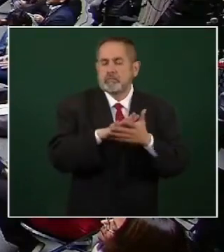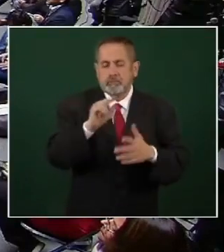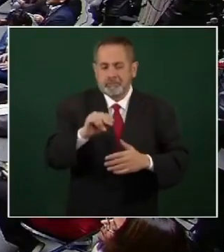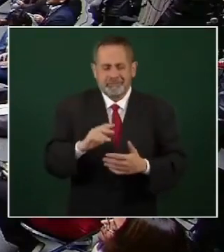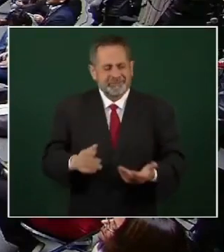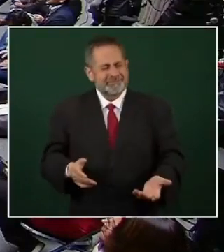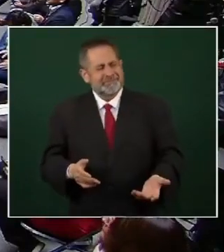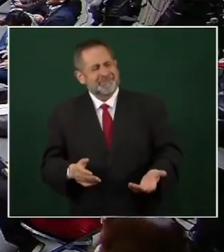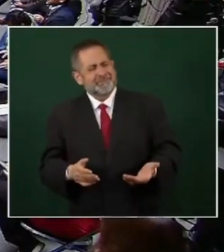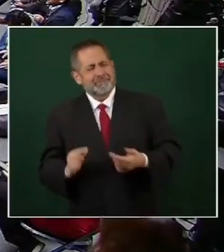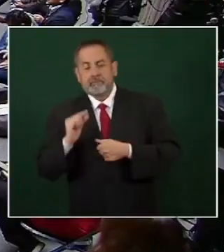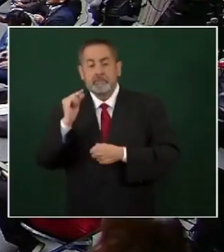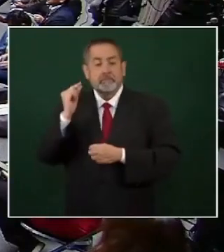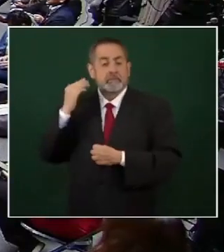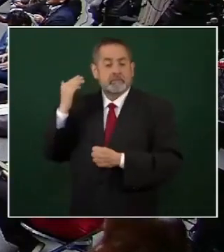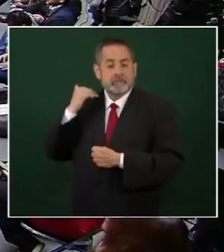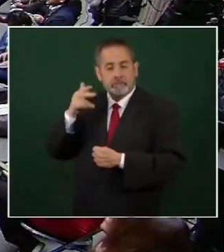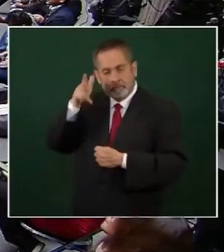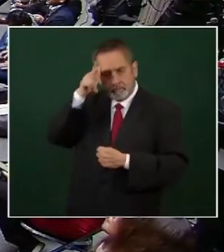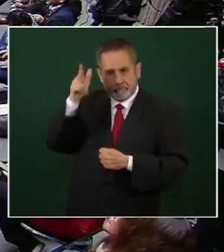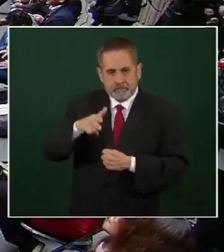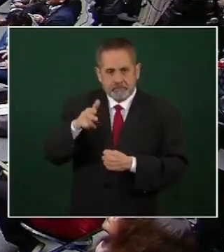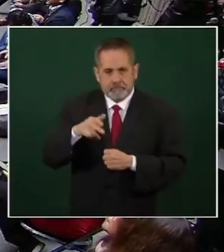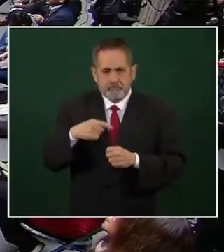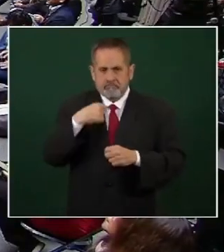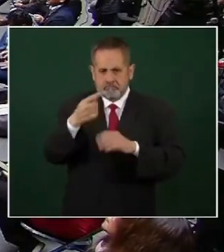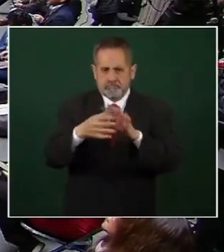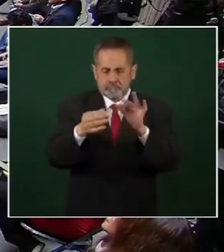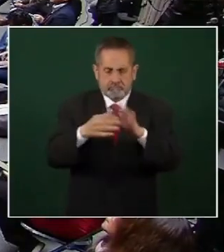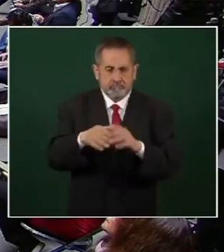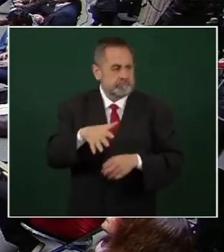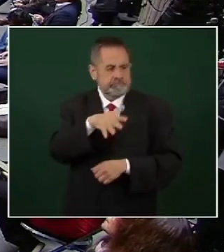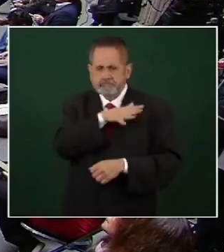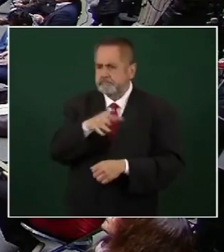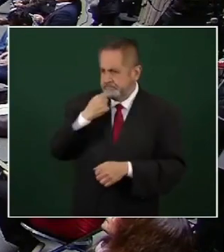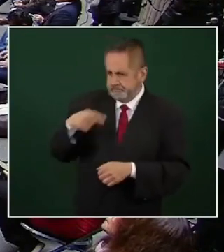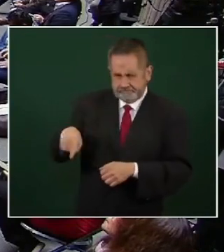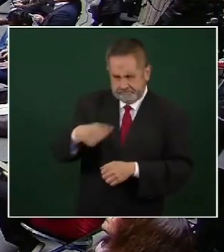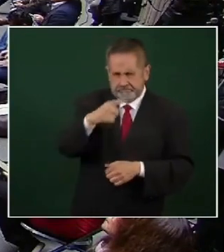en Hidalgo. Vamos a comentarlo, general.